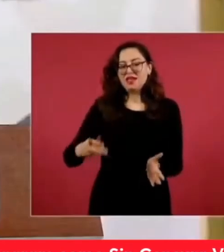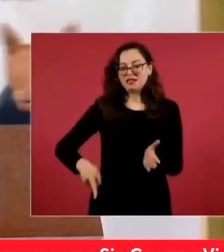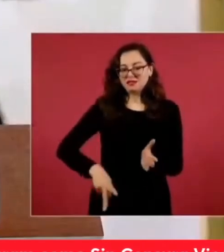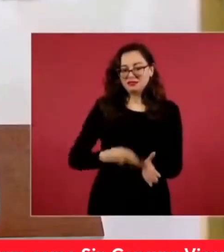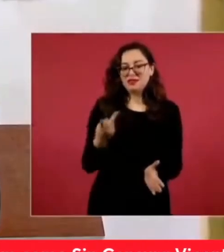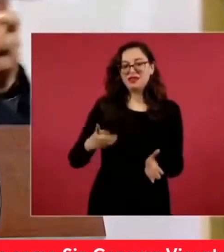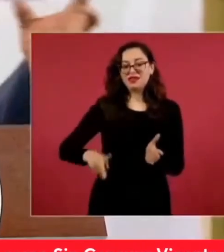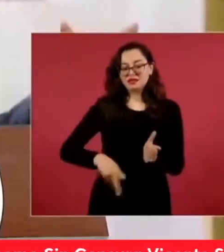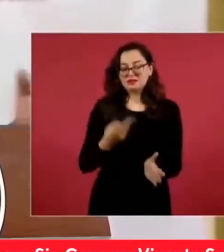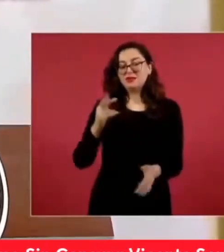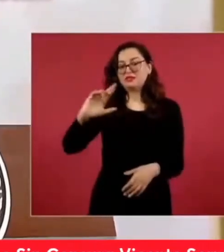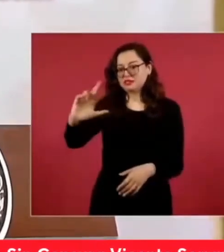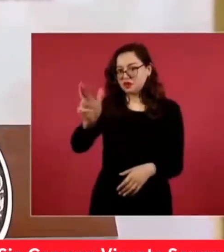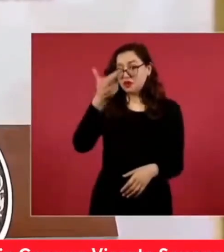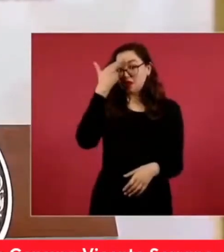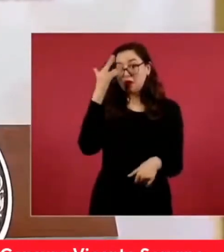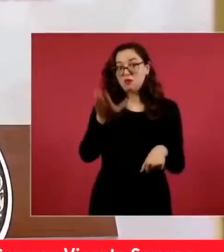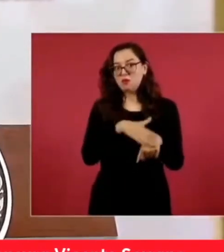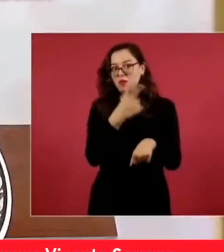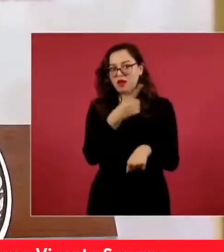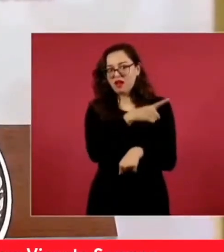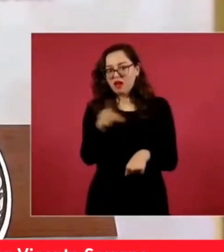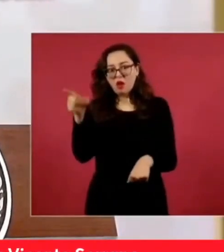porque se agarran de todo